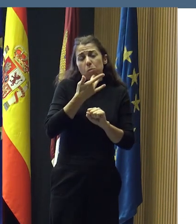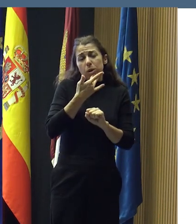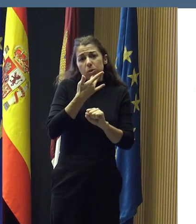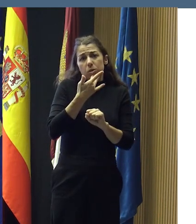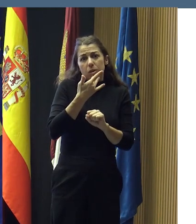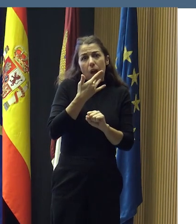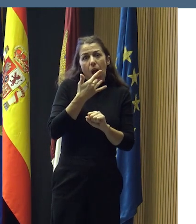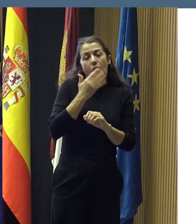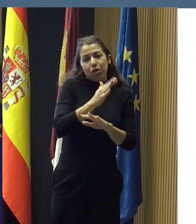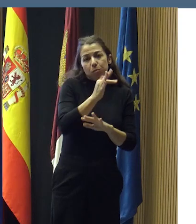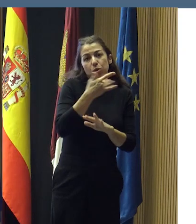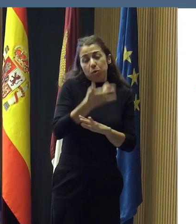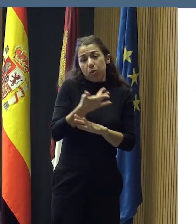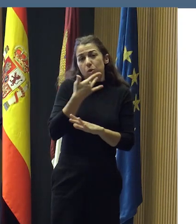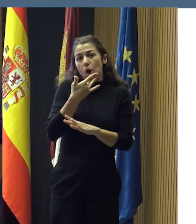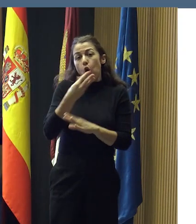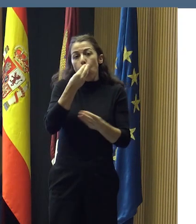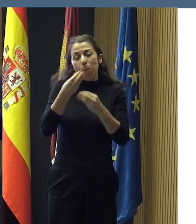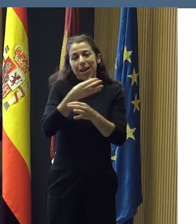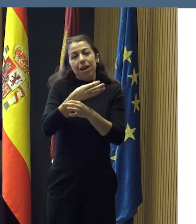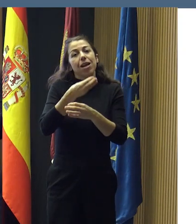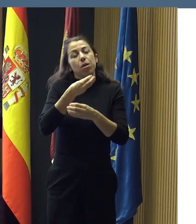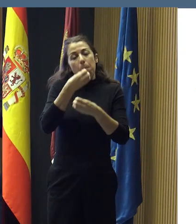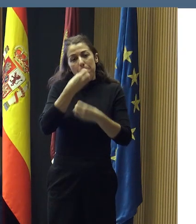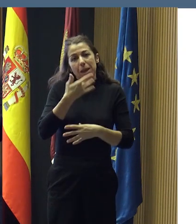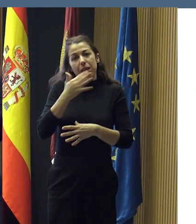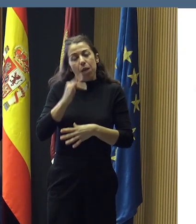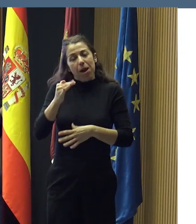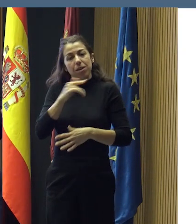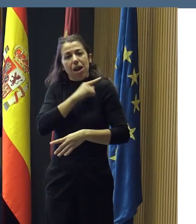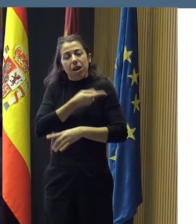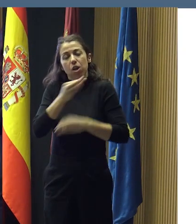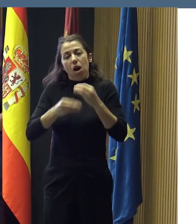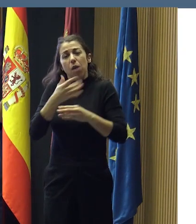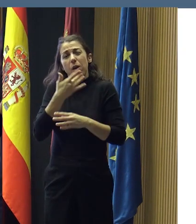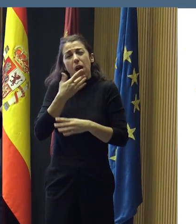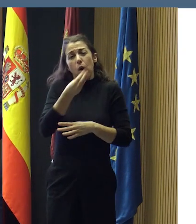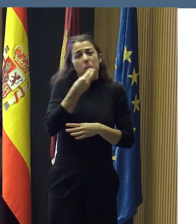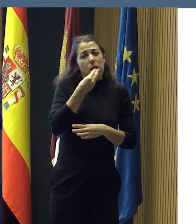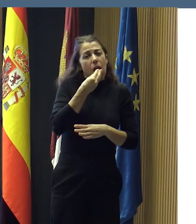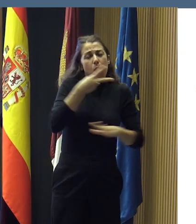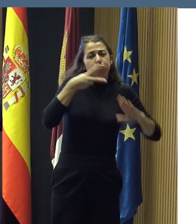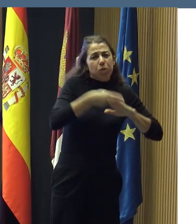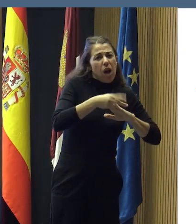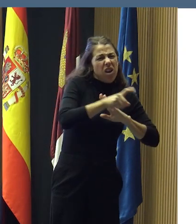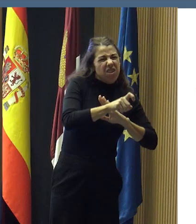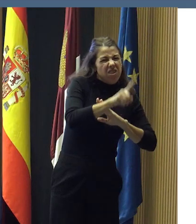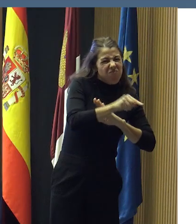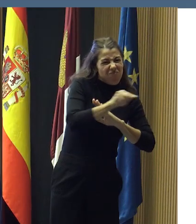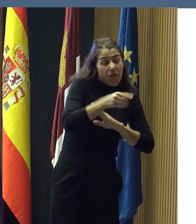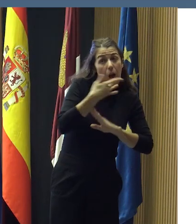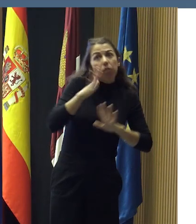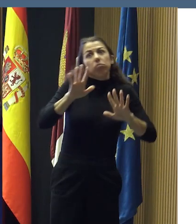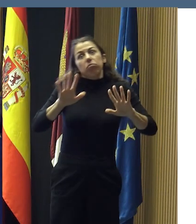dieta saludable y que hagan ejercicio. Eso es lo que va a marcar un antes y un después. Entonces, ¿hay alimentos que prevengan el cáncer?